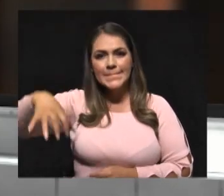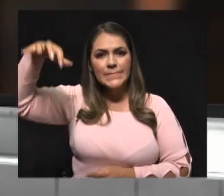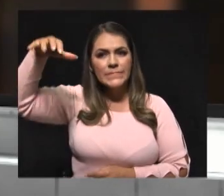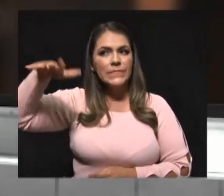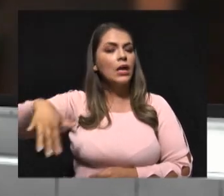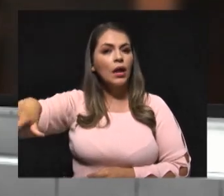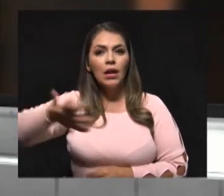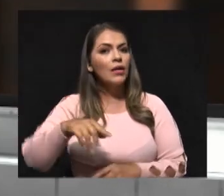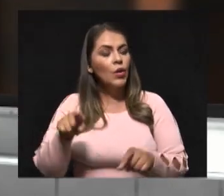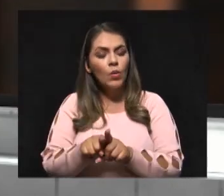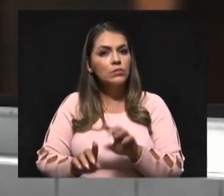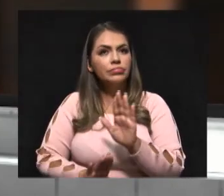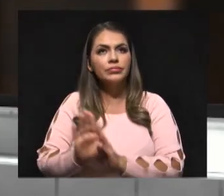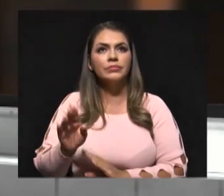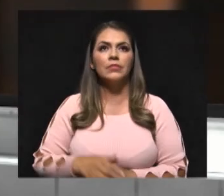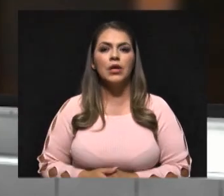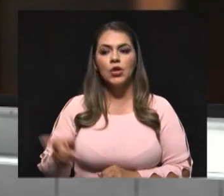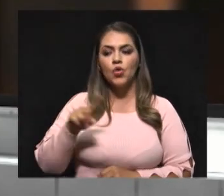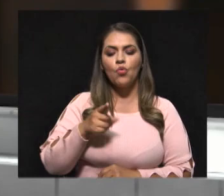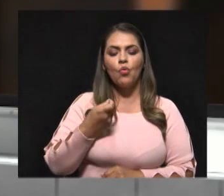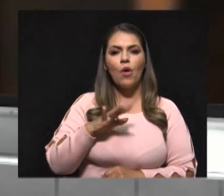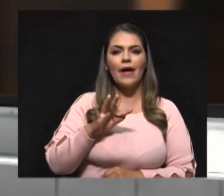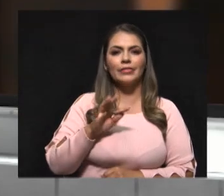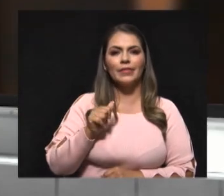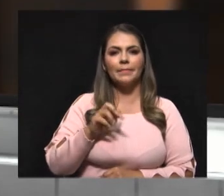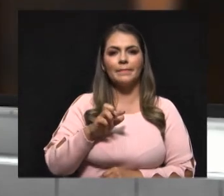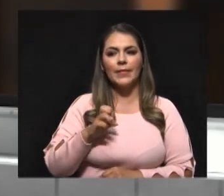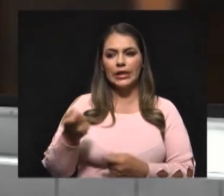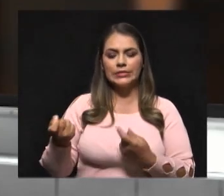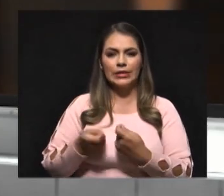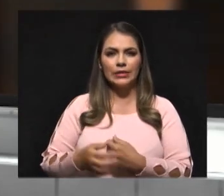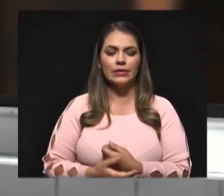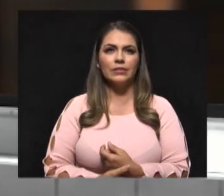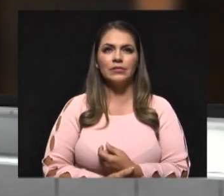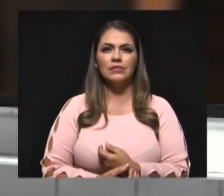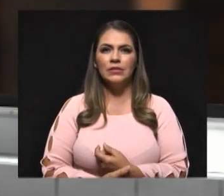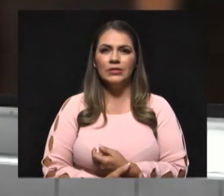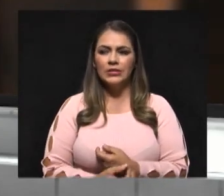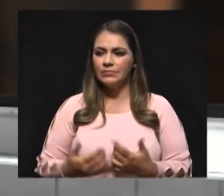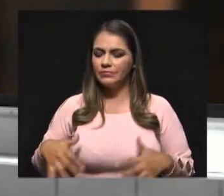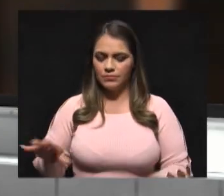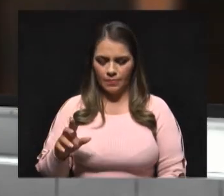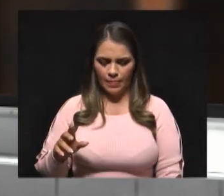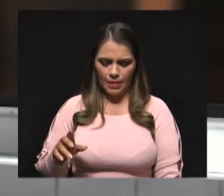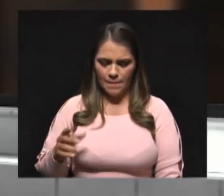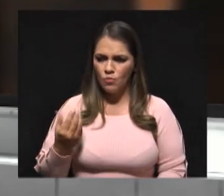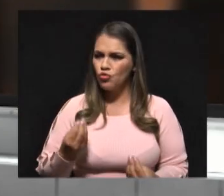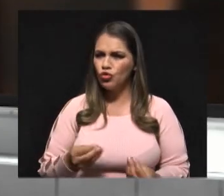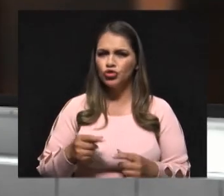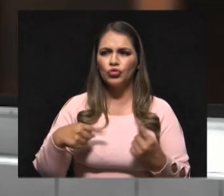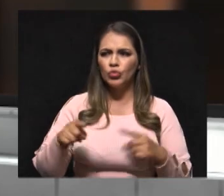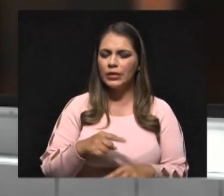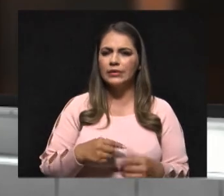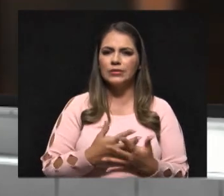gran potencial de desarrollo de guatapé que hacen que inclusive baje un poco la presión de ese turista